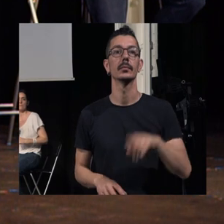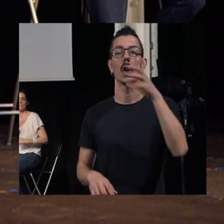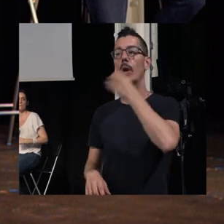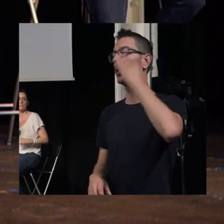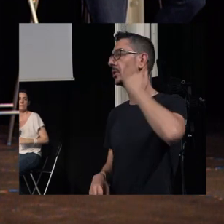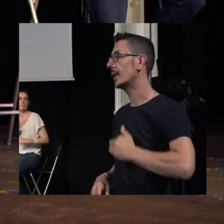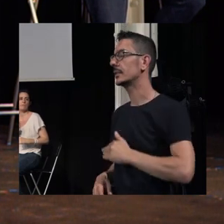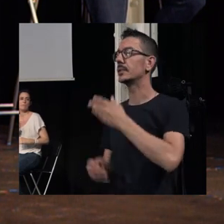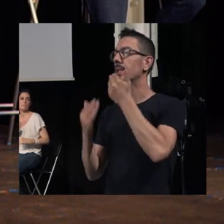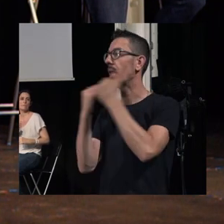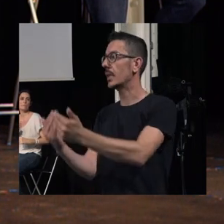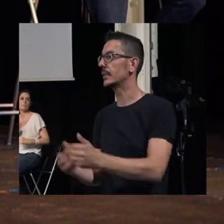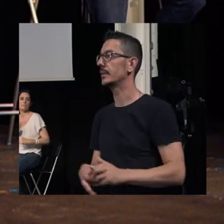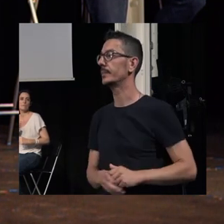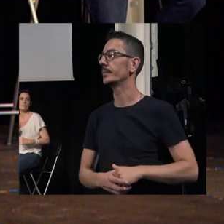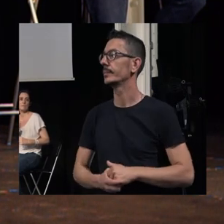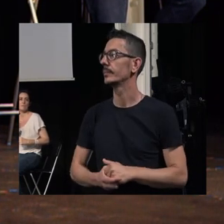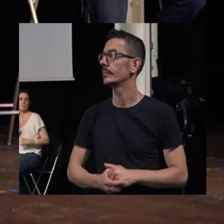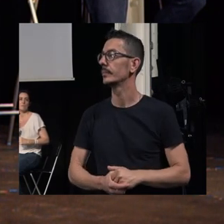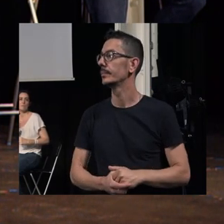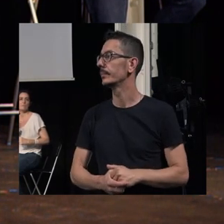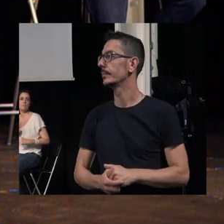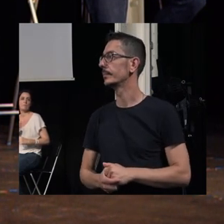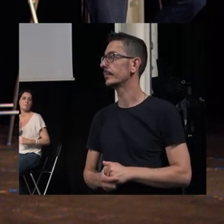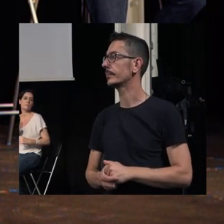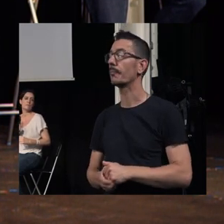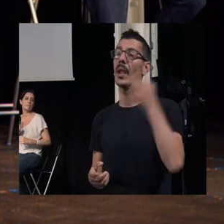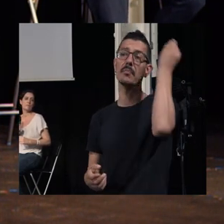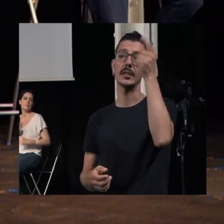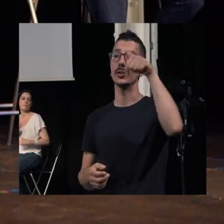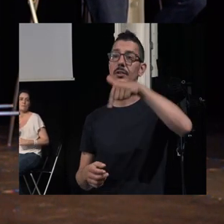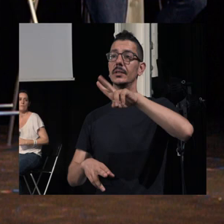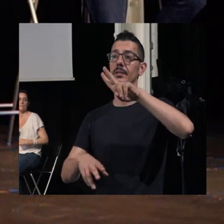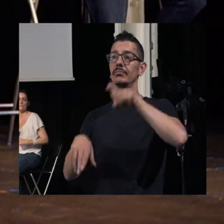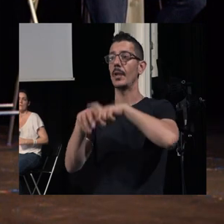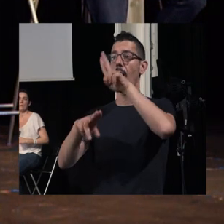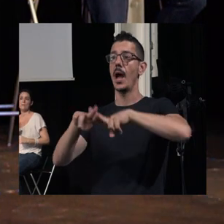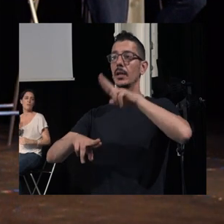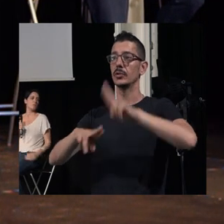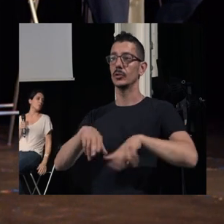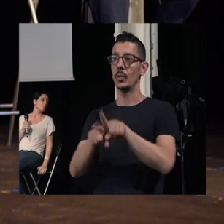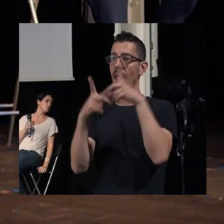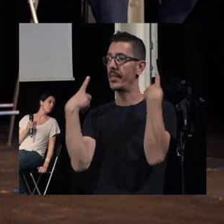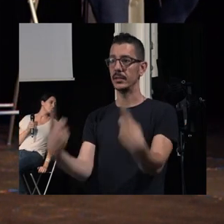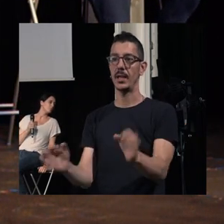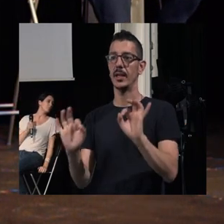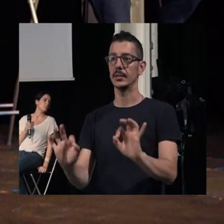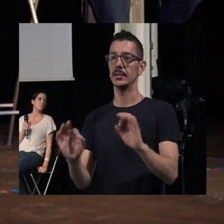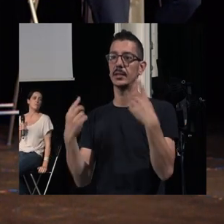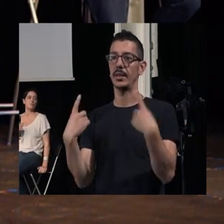Hola, buenos días, muchas gracias. Creo que este tipo de actos son muy necesarios.